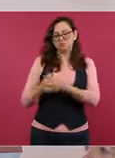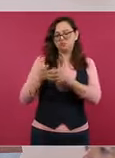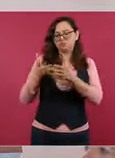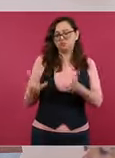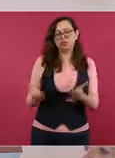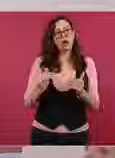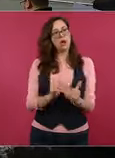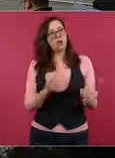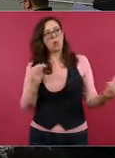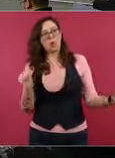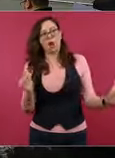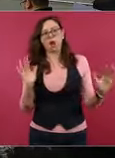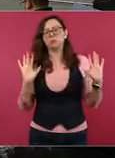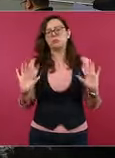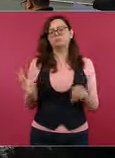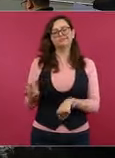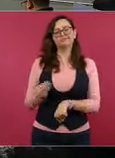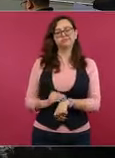Ahora,